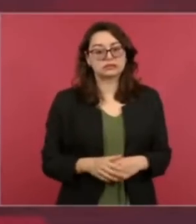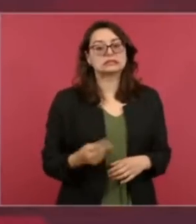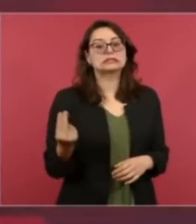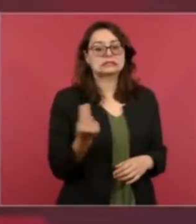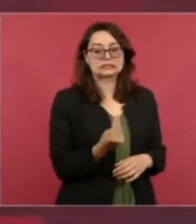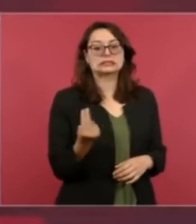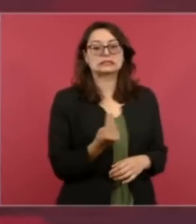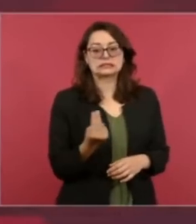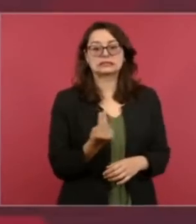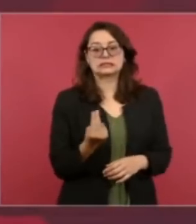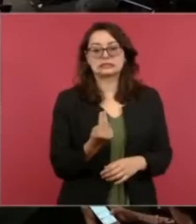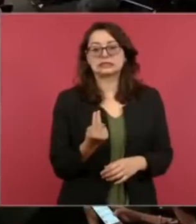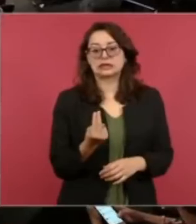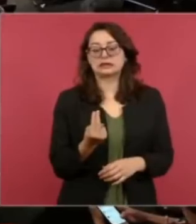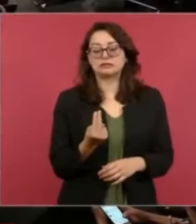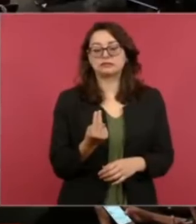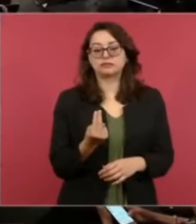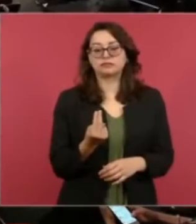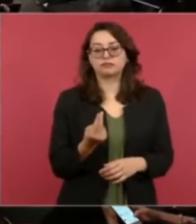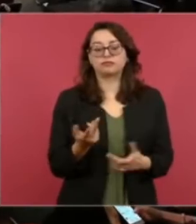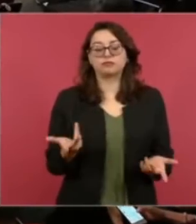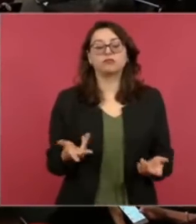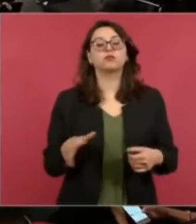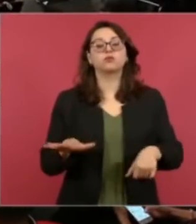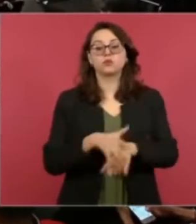otro mecanismo más